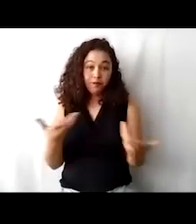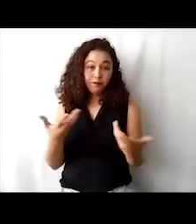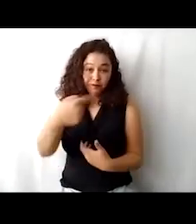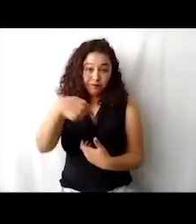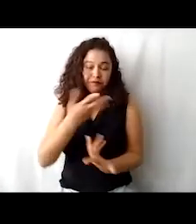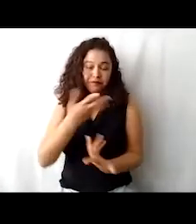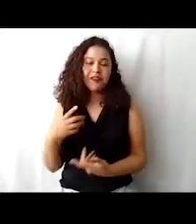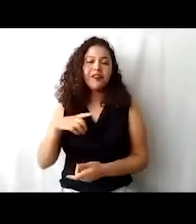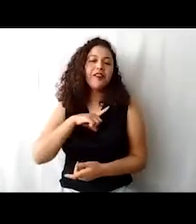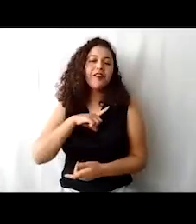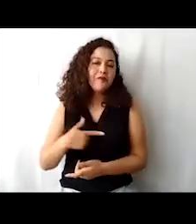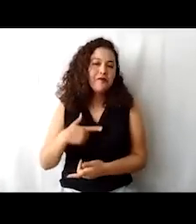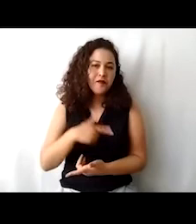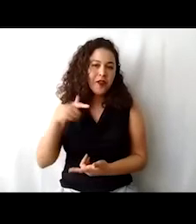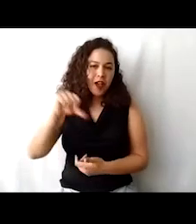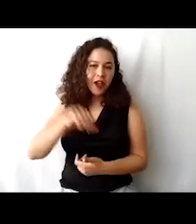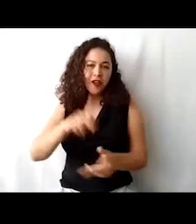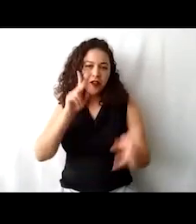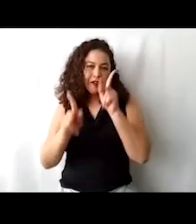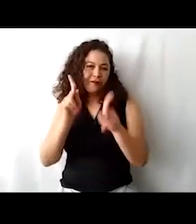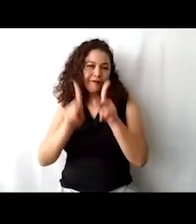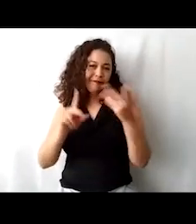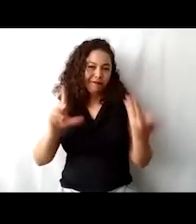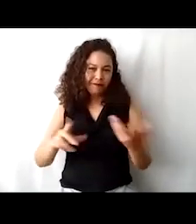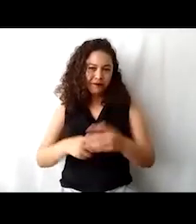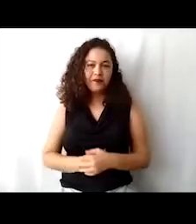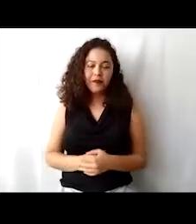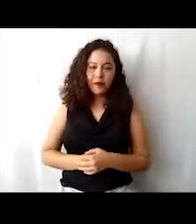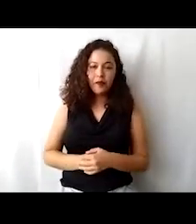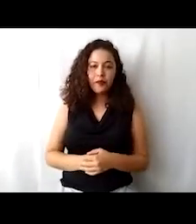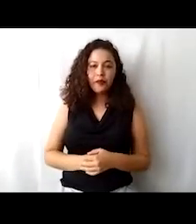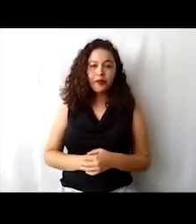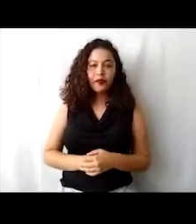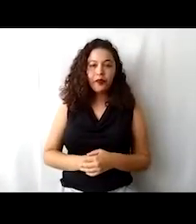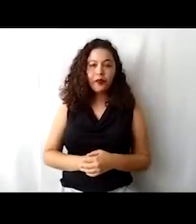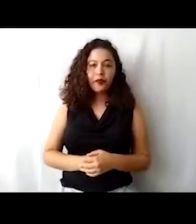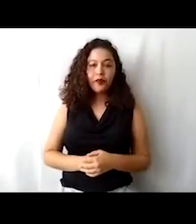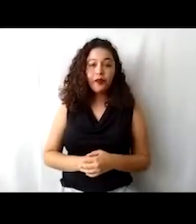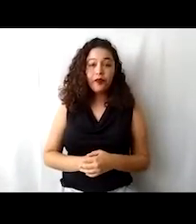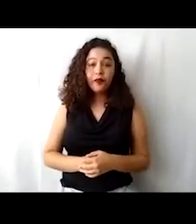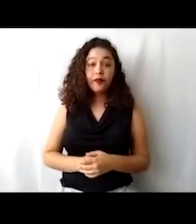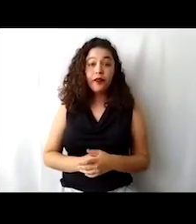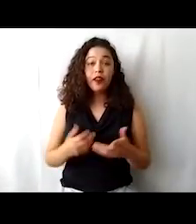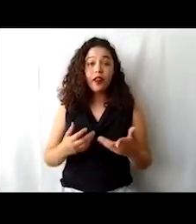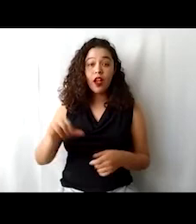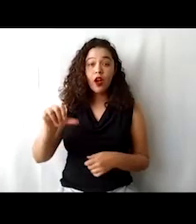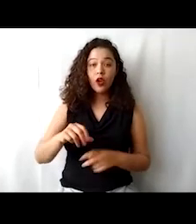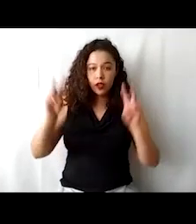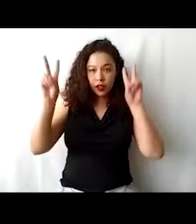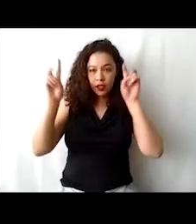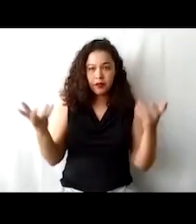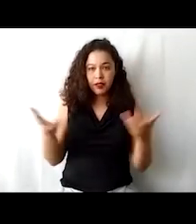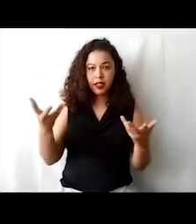ustedes en la charla del día de hoy. Vamos a manejar un tema que está